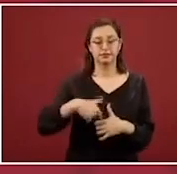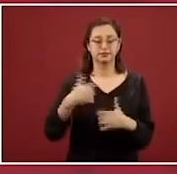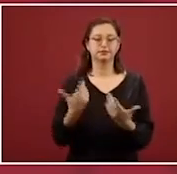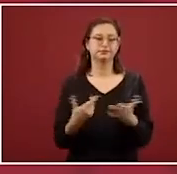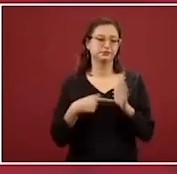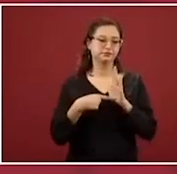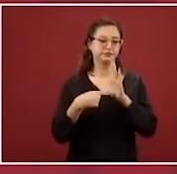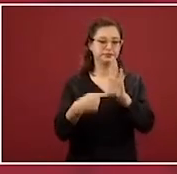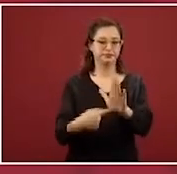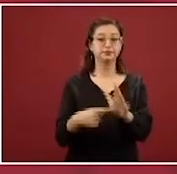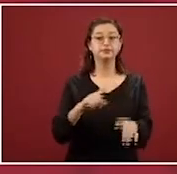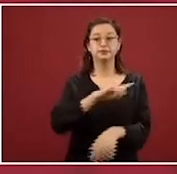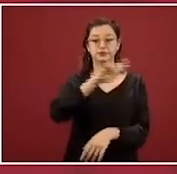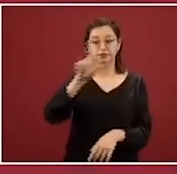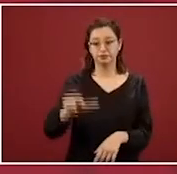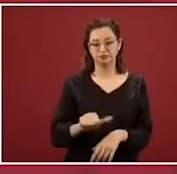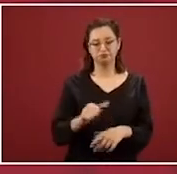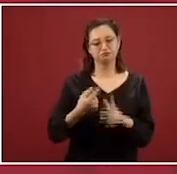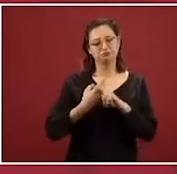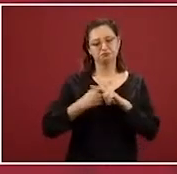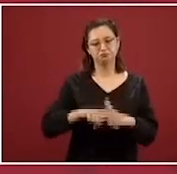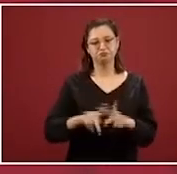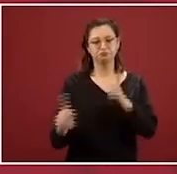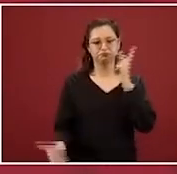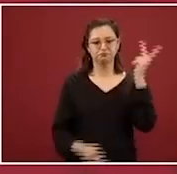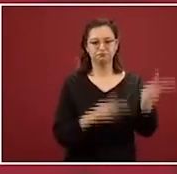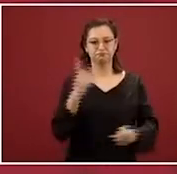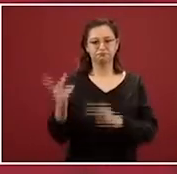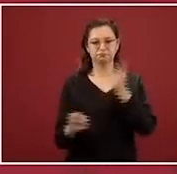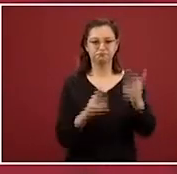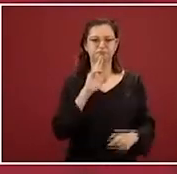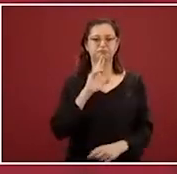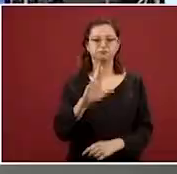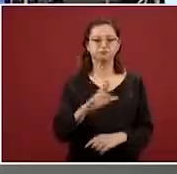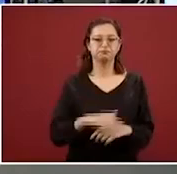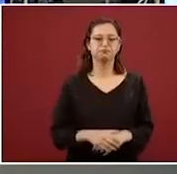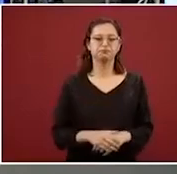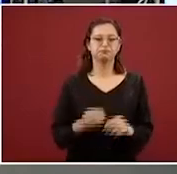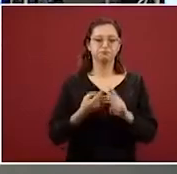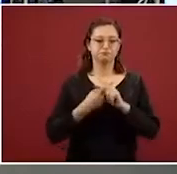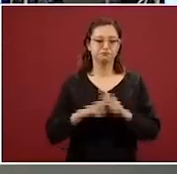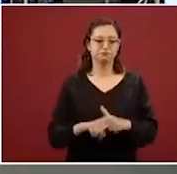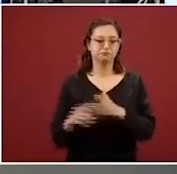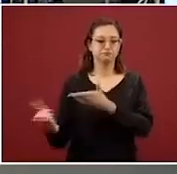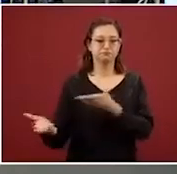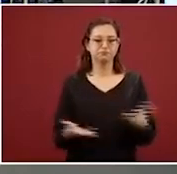abrimos para preguntas y respuestas. Entonces, comenzamos con Ricardo.